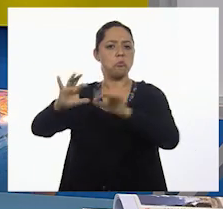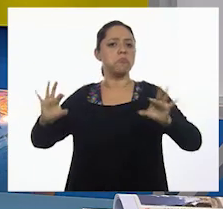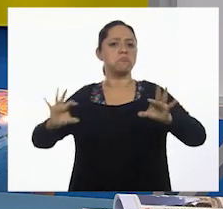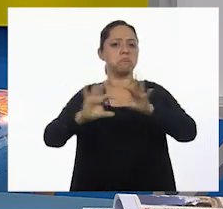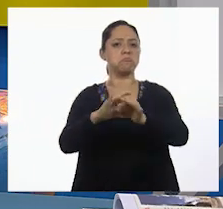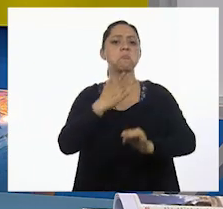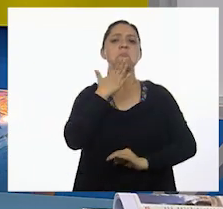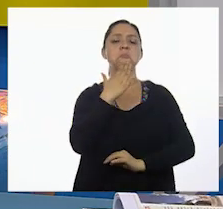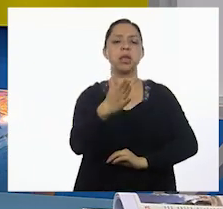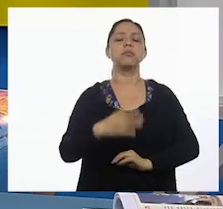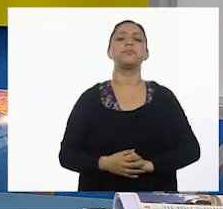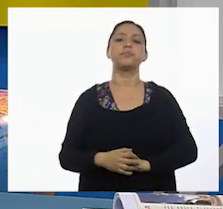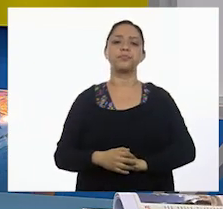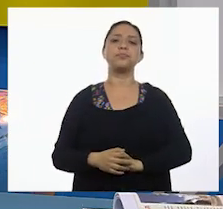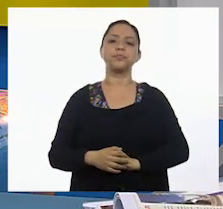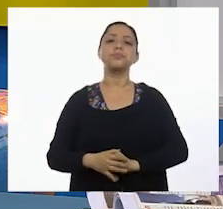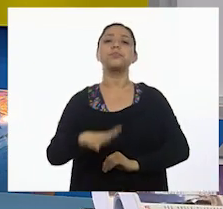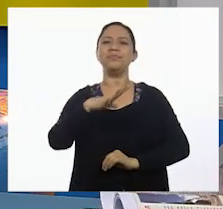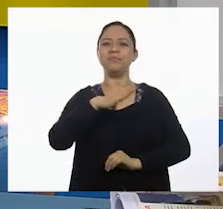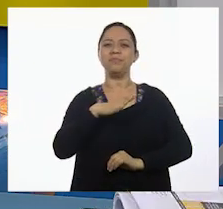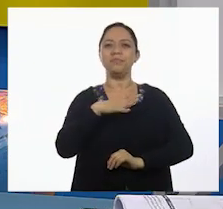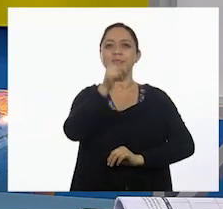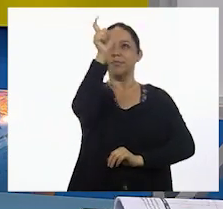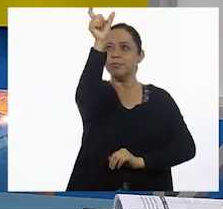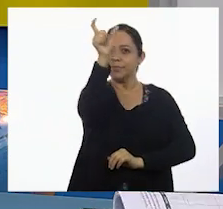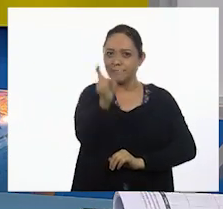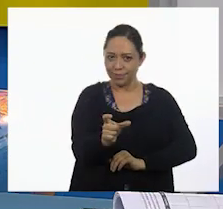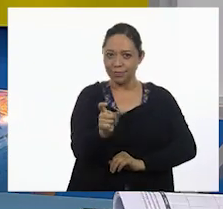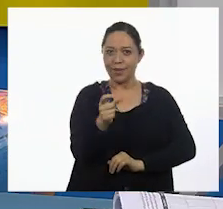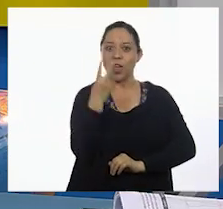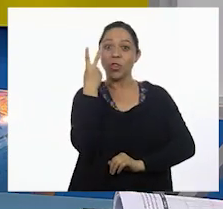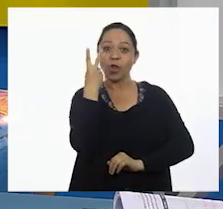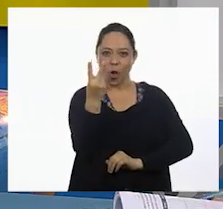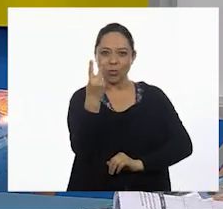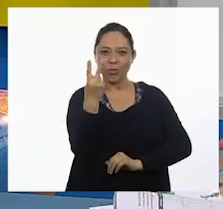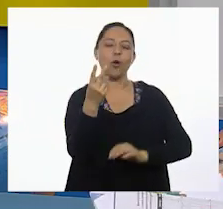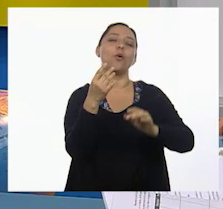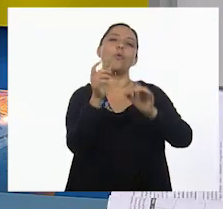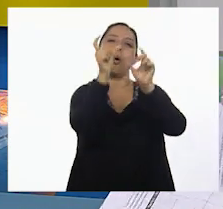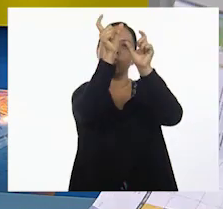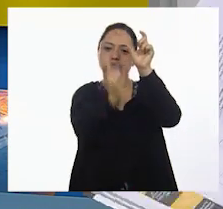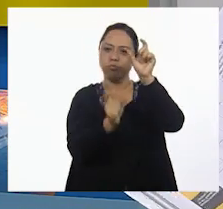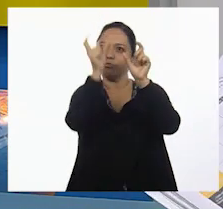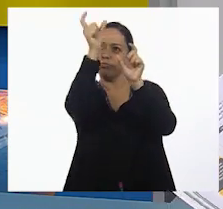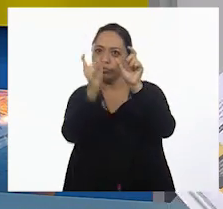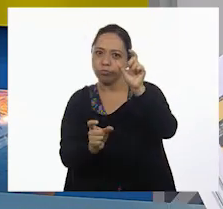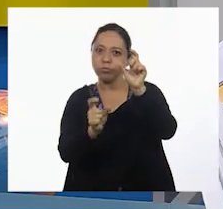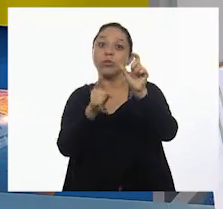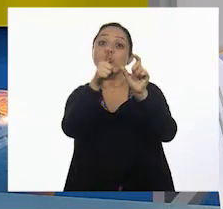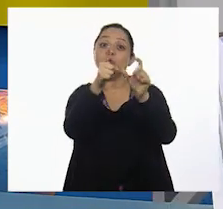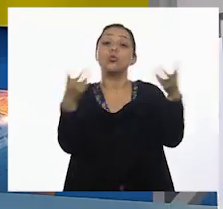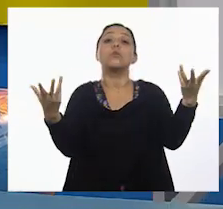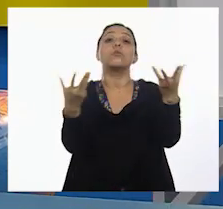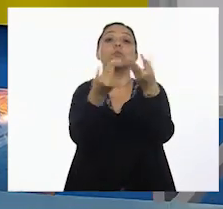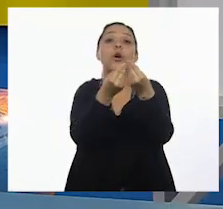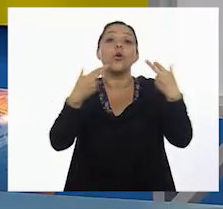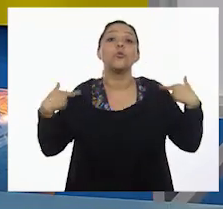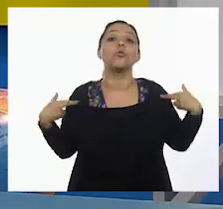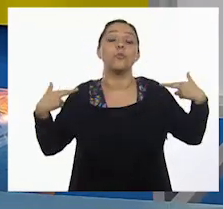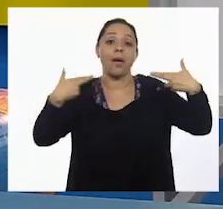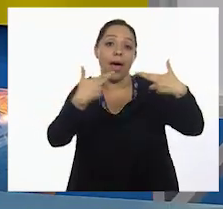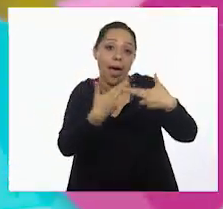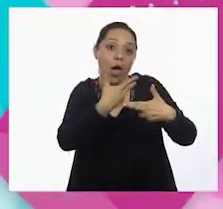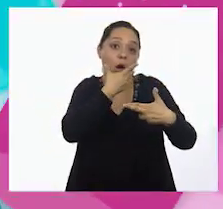bien. Entonces, nos quedan 2 columnas vacías. Yo te invito a que lo comentes con tu maestra o maestro y vean la pertinencia de